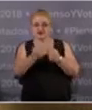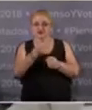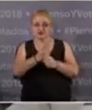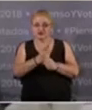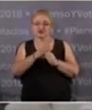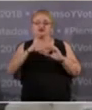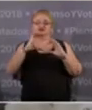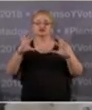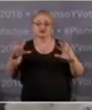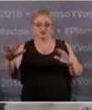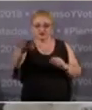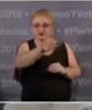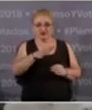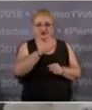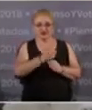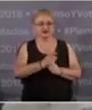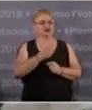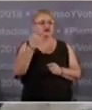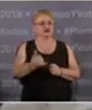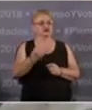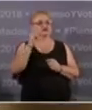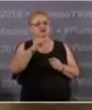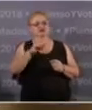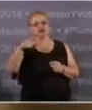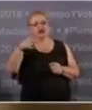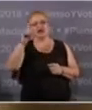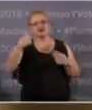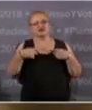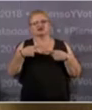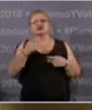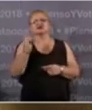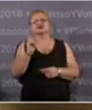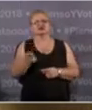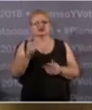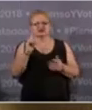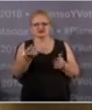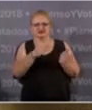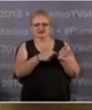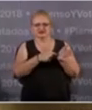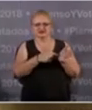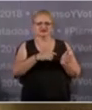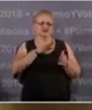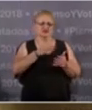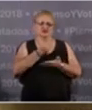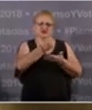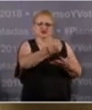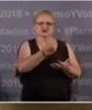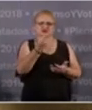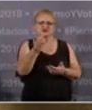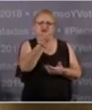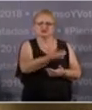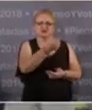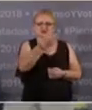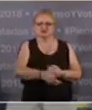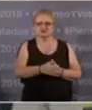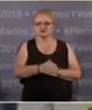ciudadana, en donde el centro y fin sea la persona. ¿Qué significa esto en términos de asignación de recursos y aprobación del presupuesto?